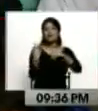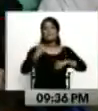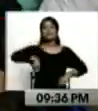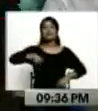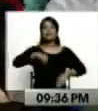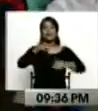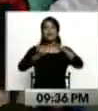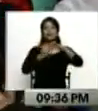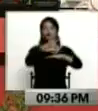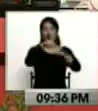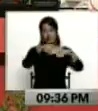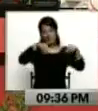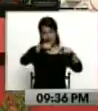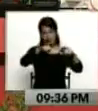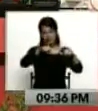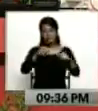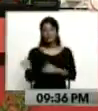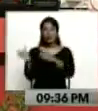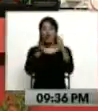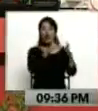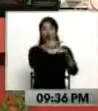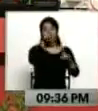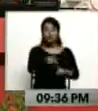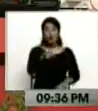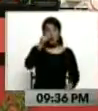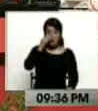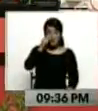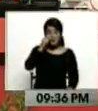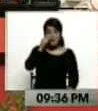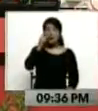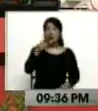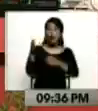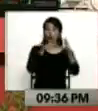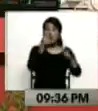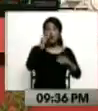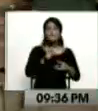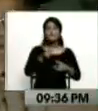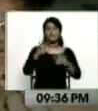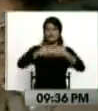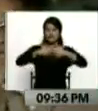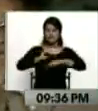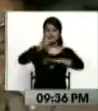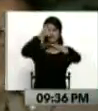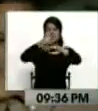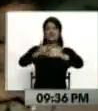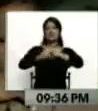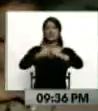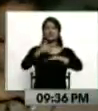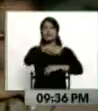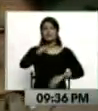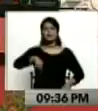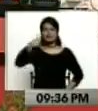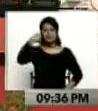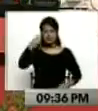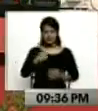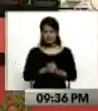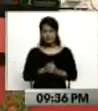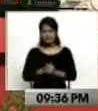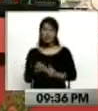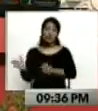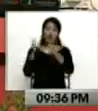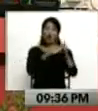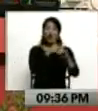inti José Ramón Hernández presidente de la empresa consorcio Industrial venezolano de tecnología china